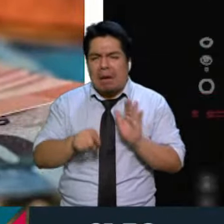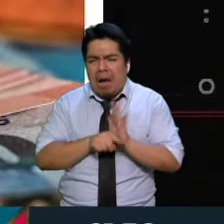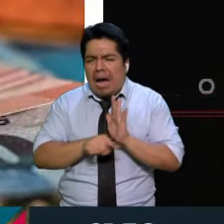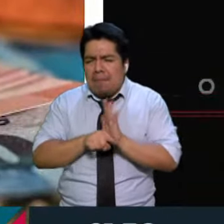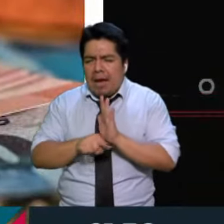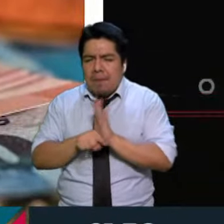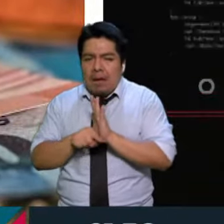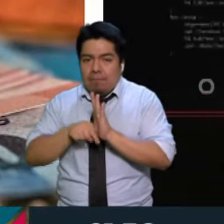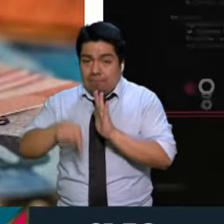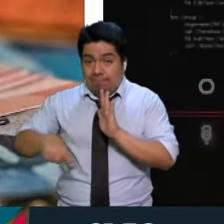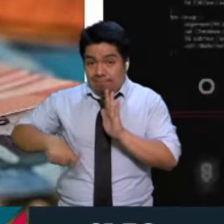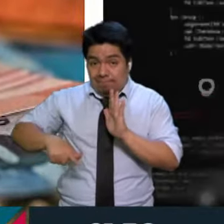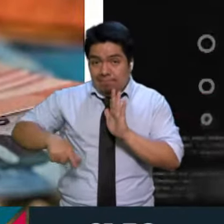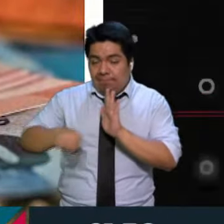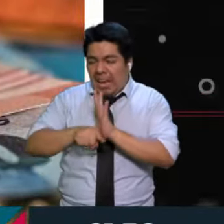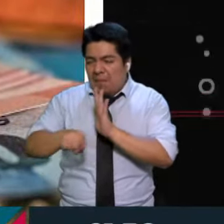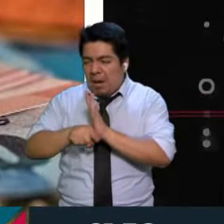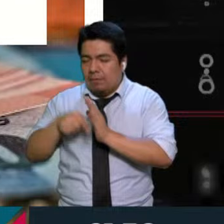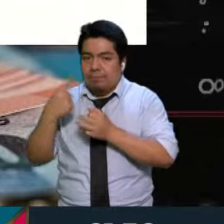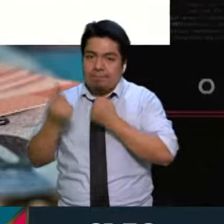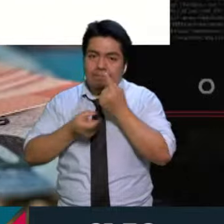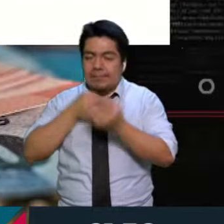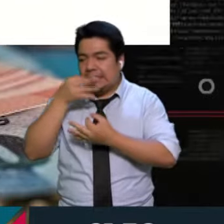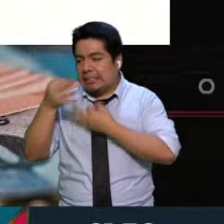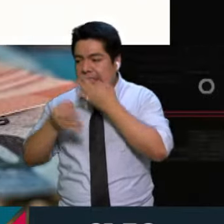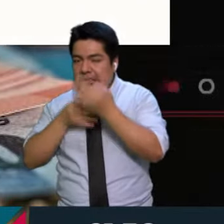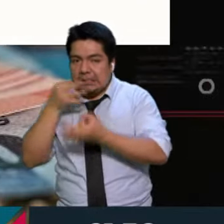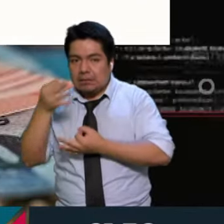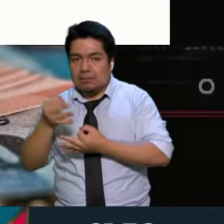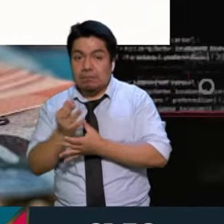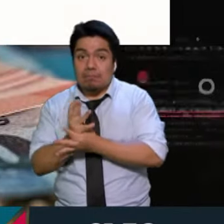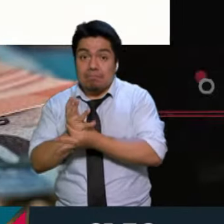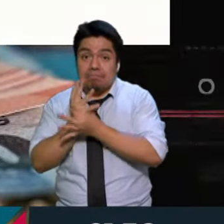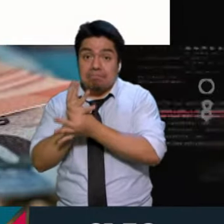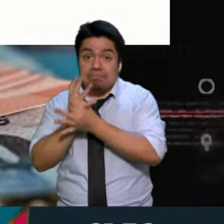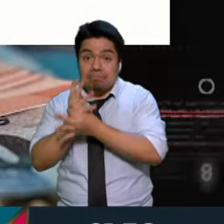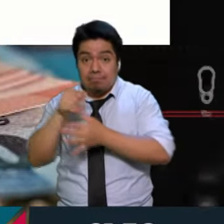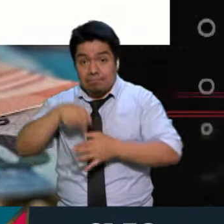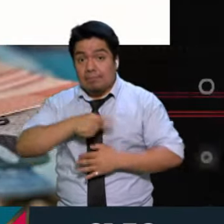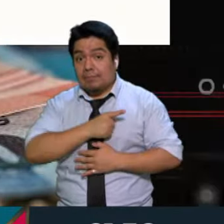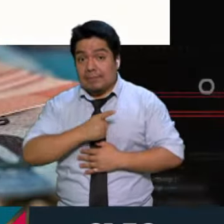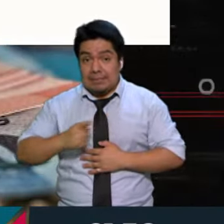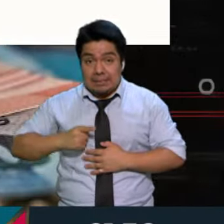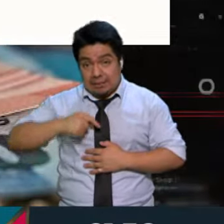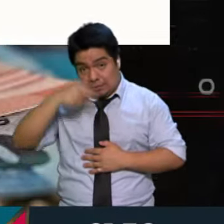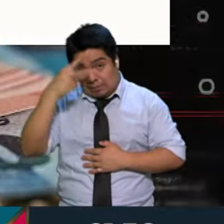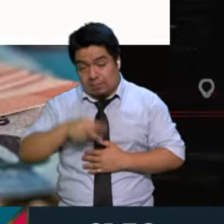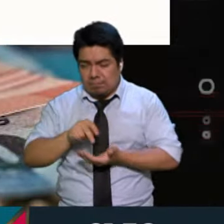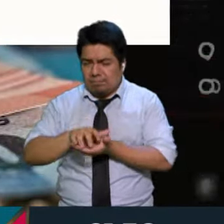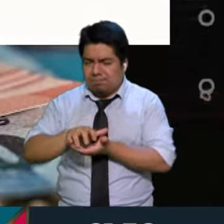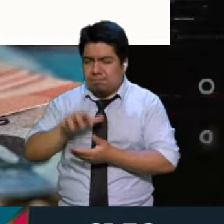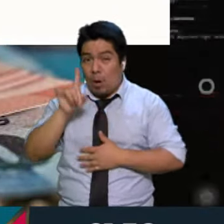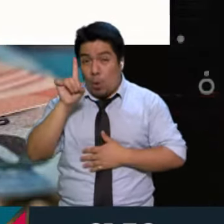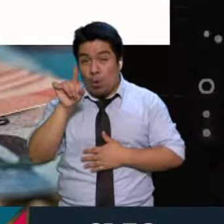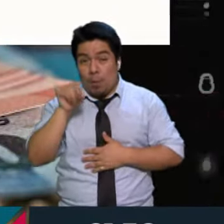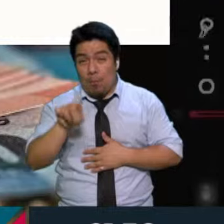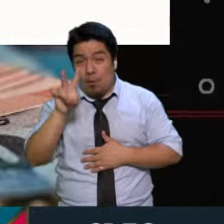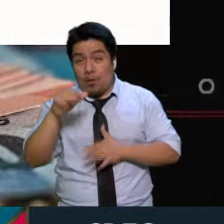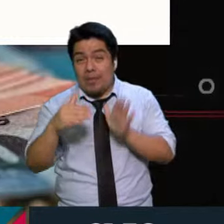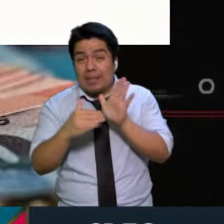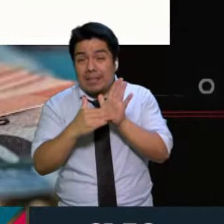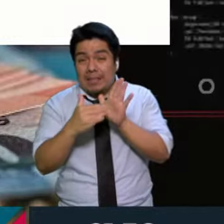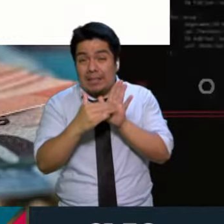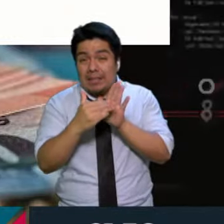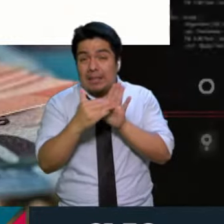negativo del gobierno de México, algunos comentaristas aseguran que la deuda de nuestro país se había incrementado 1.2 billones